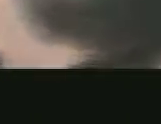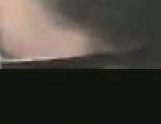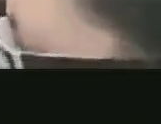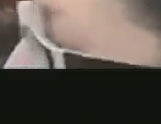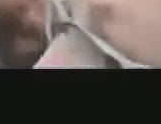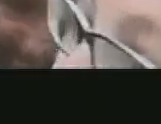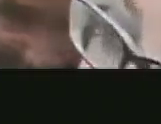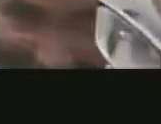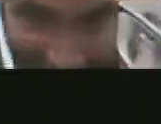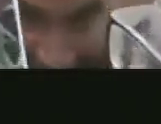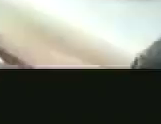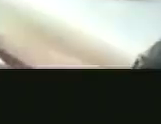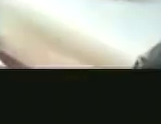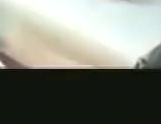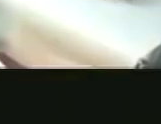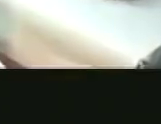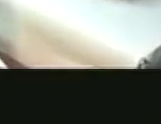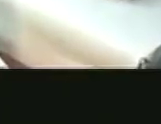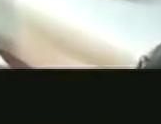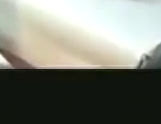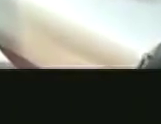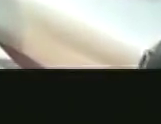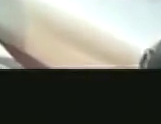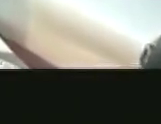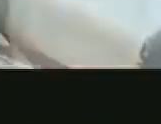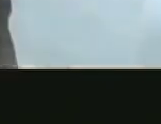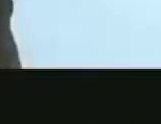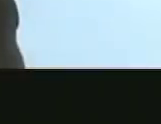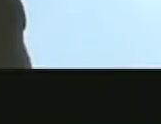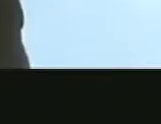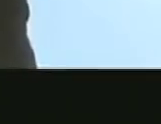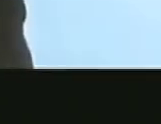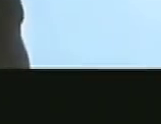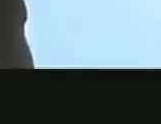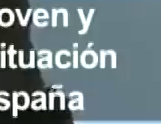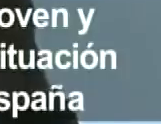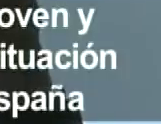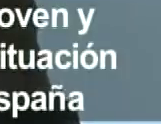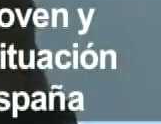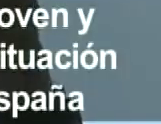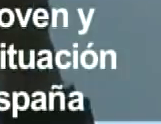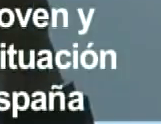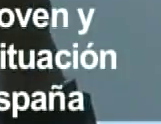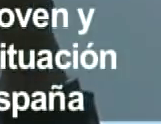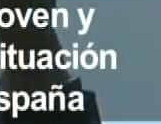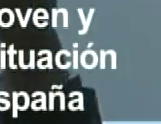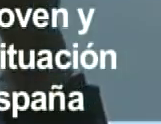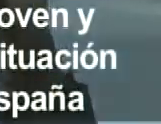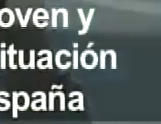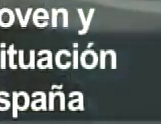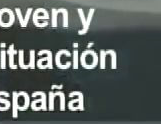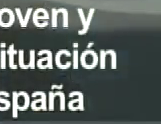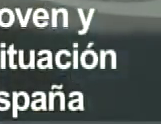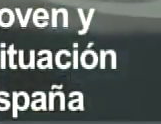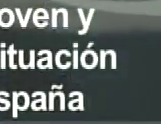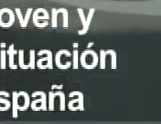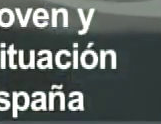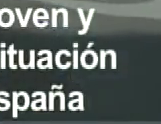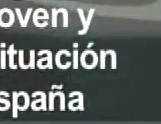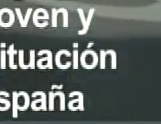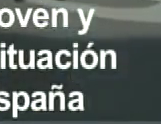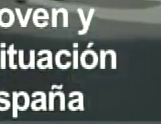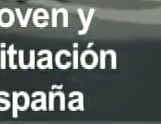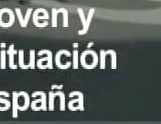de nosotros nos indignamos. No había ningún motivo para suspender una Feria de Libros, y desde luego lo que no tiene sentido es tener el